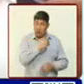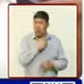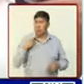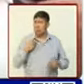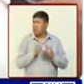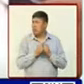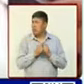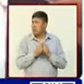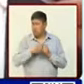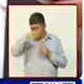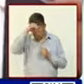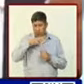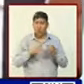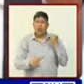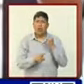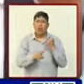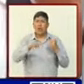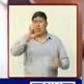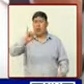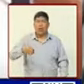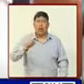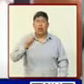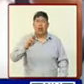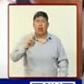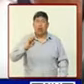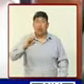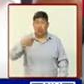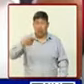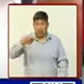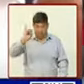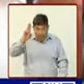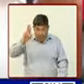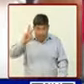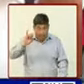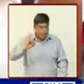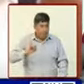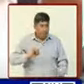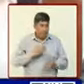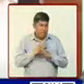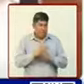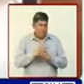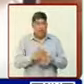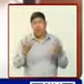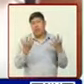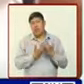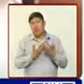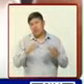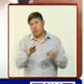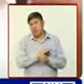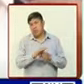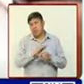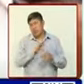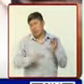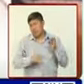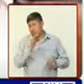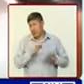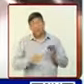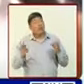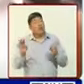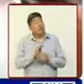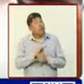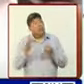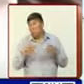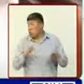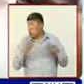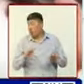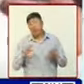del señor Jáuregui es donde se va frenando todo, porque es el aliado del ministro de Justicia y es el ministro el que no ha querido